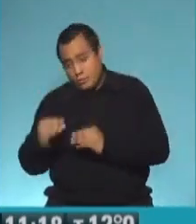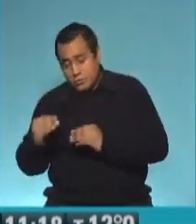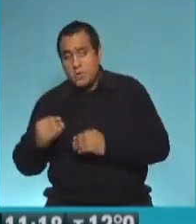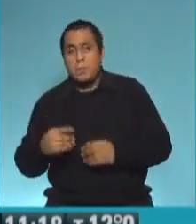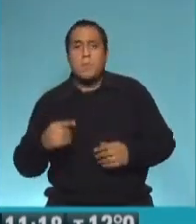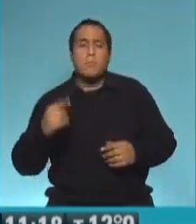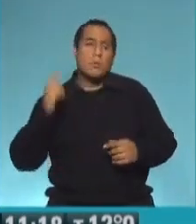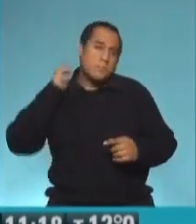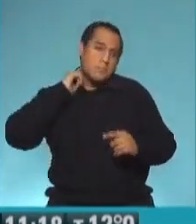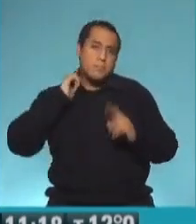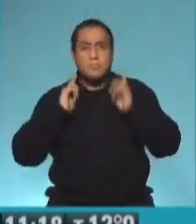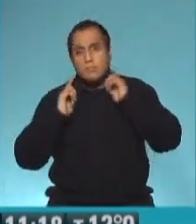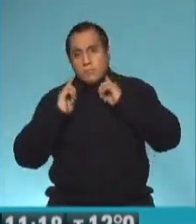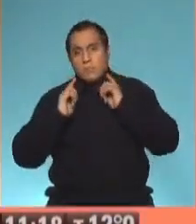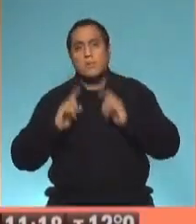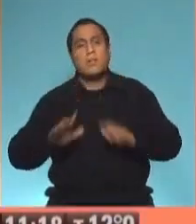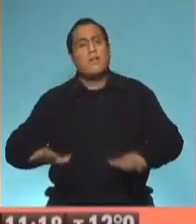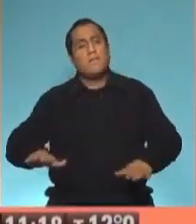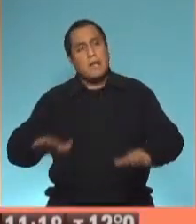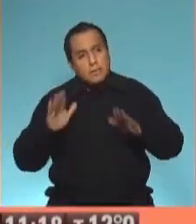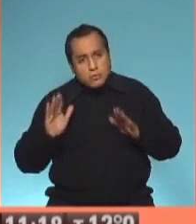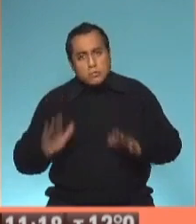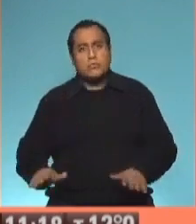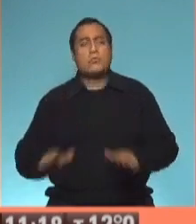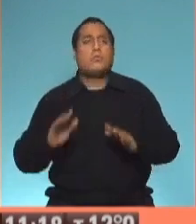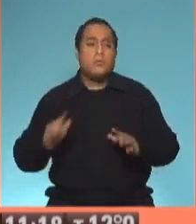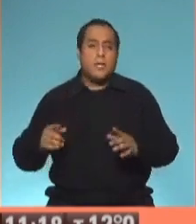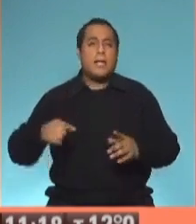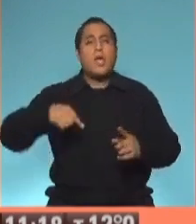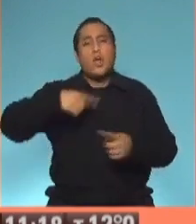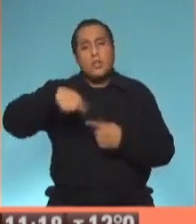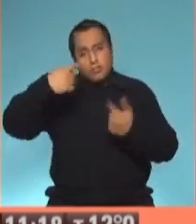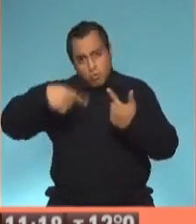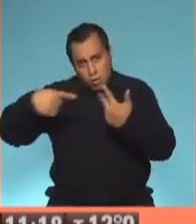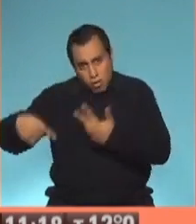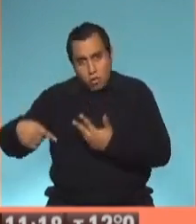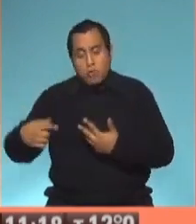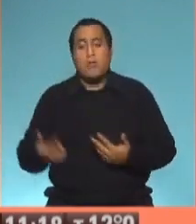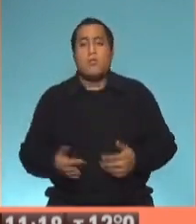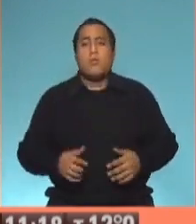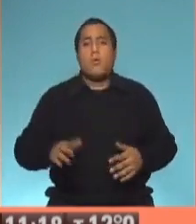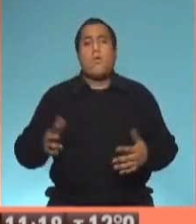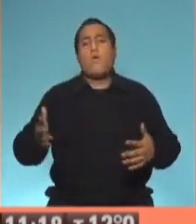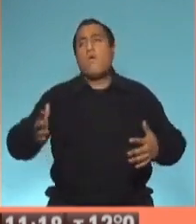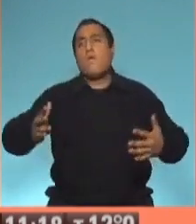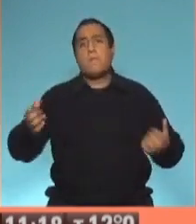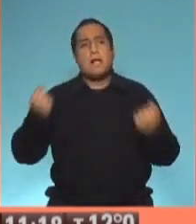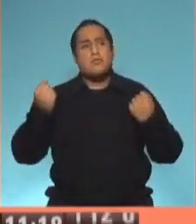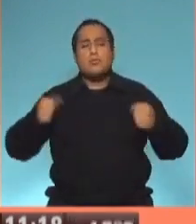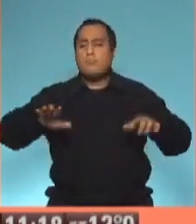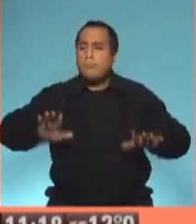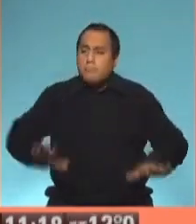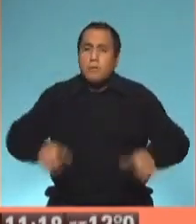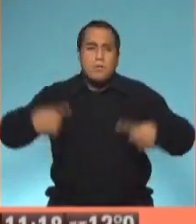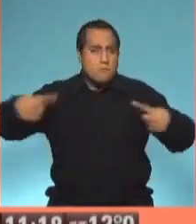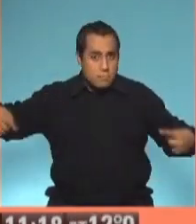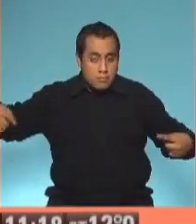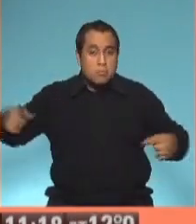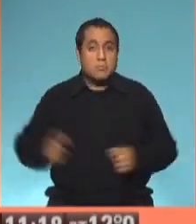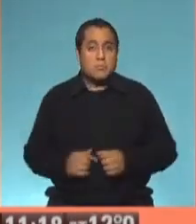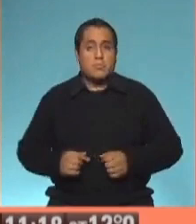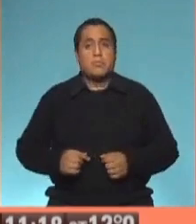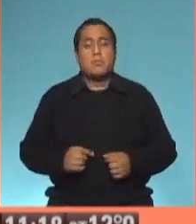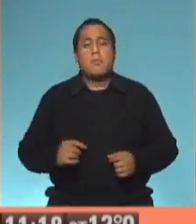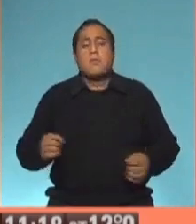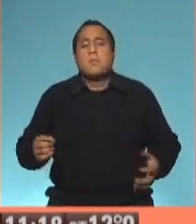el cuello, haciendo flexiones, extensiones, rotaciones, hacer balanceos de brazos en diversas direcciones,